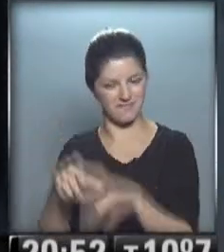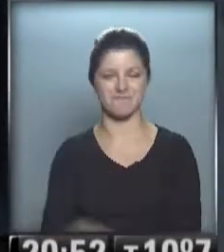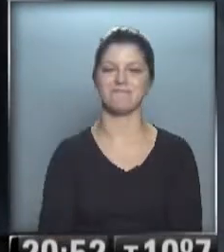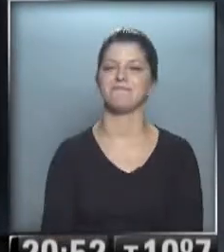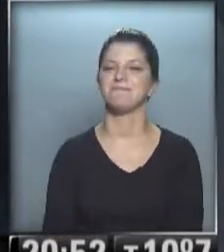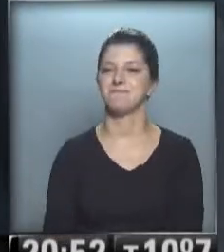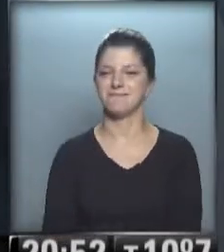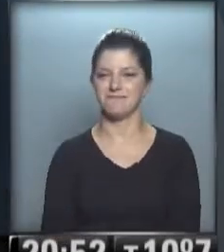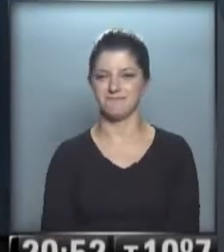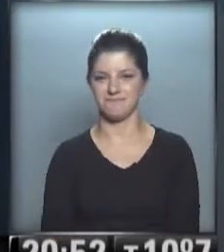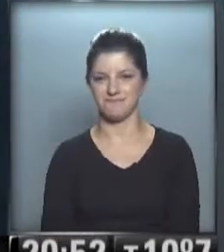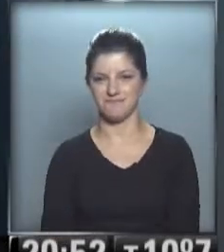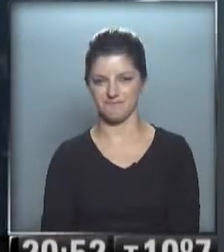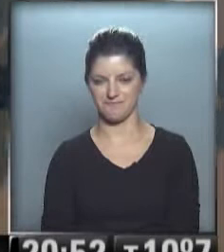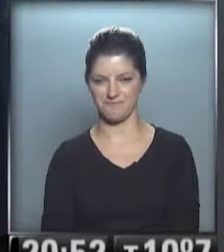Tiburcio.